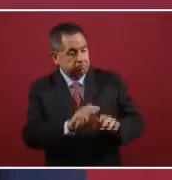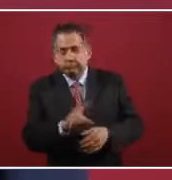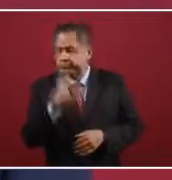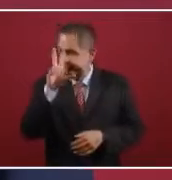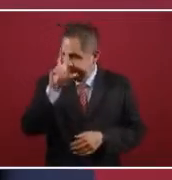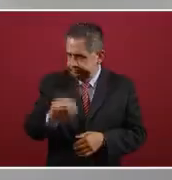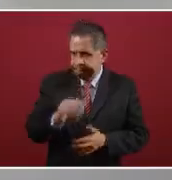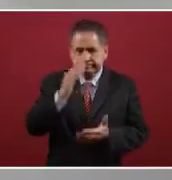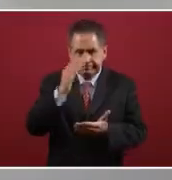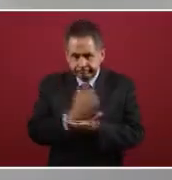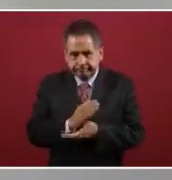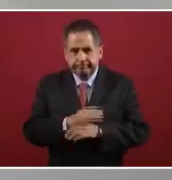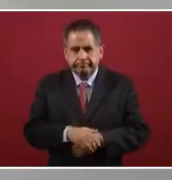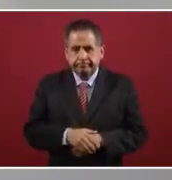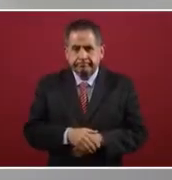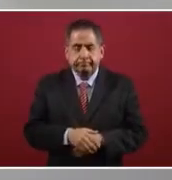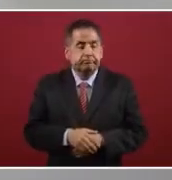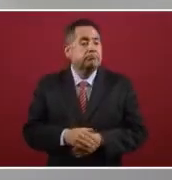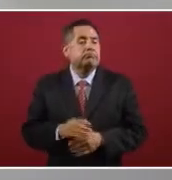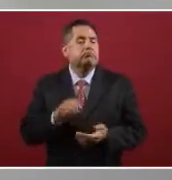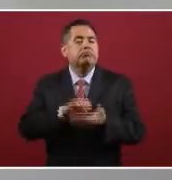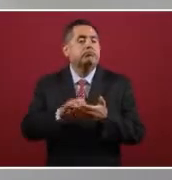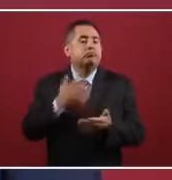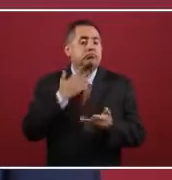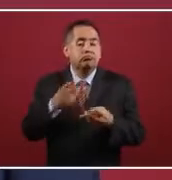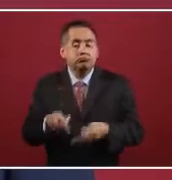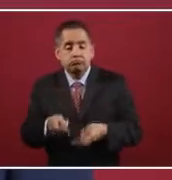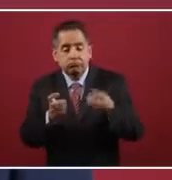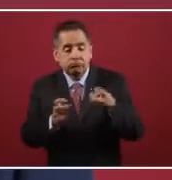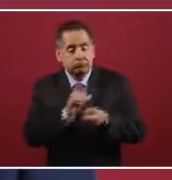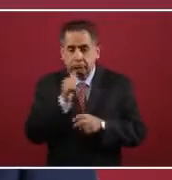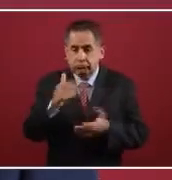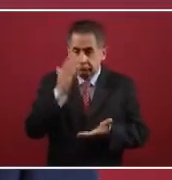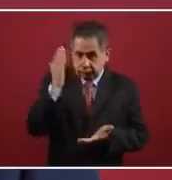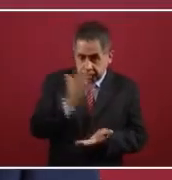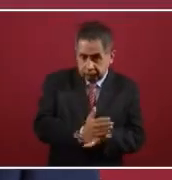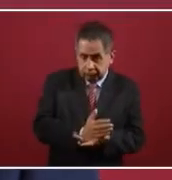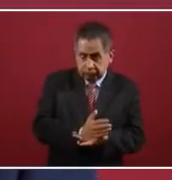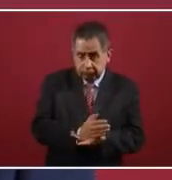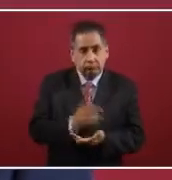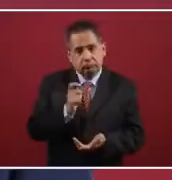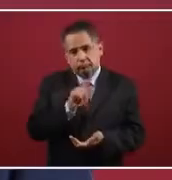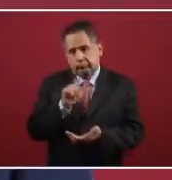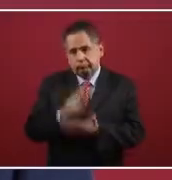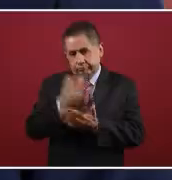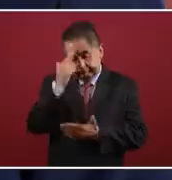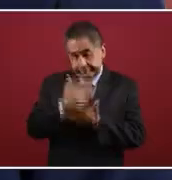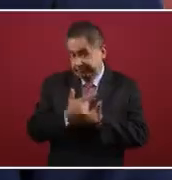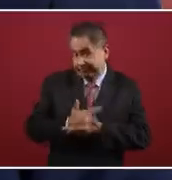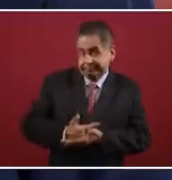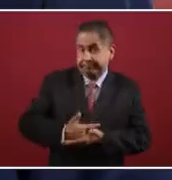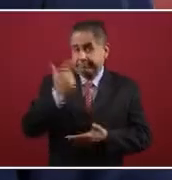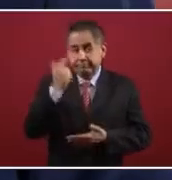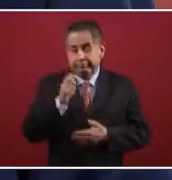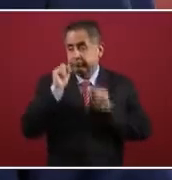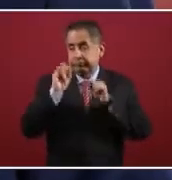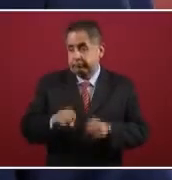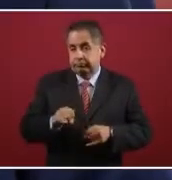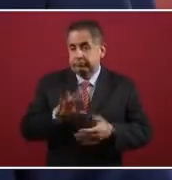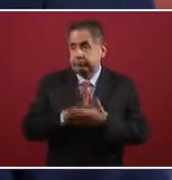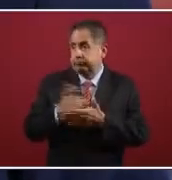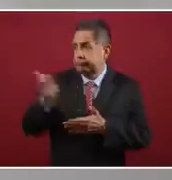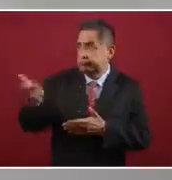Y si ya no hay huachicol o es delito grave el huachicol, si es delito grave la